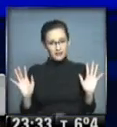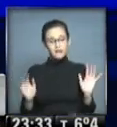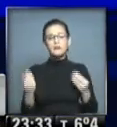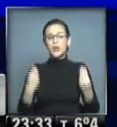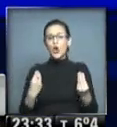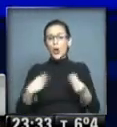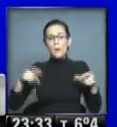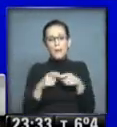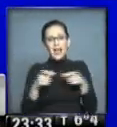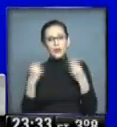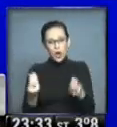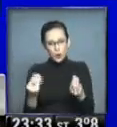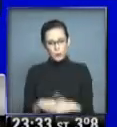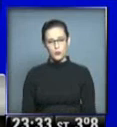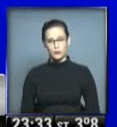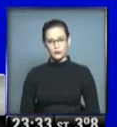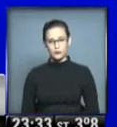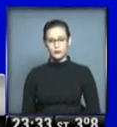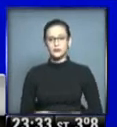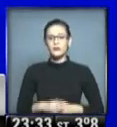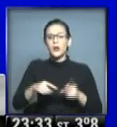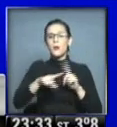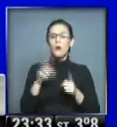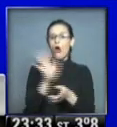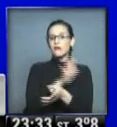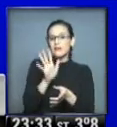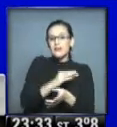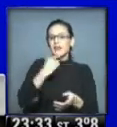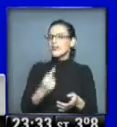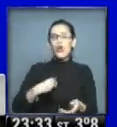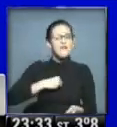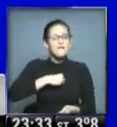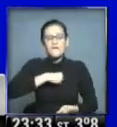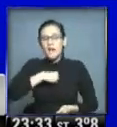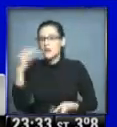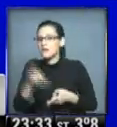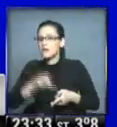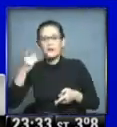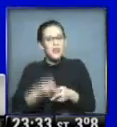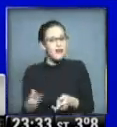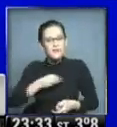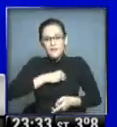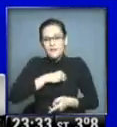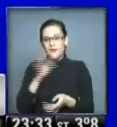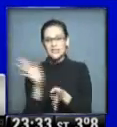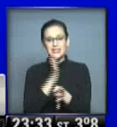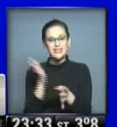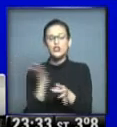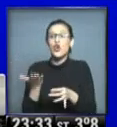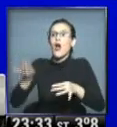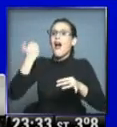una película, César? Digamos, el cine es, me apasiona, siempre me apasionó y yo desde un primer